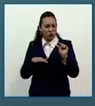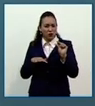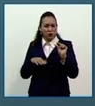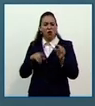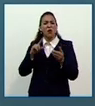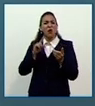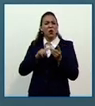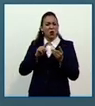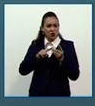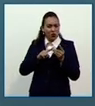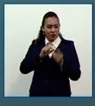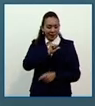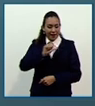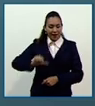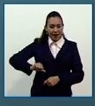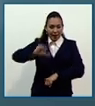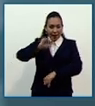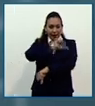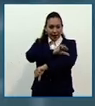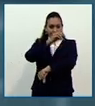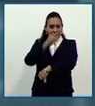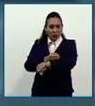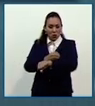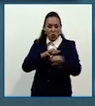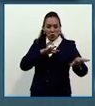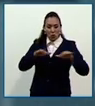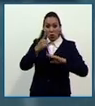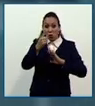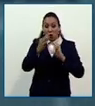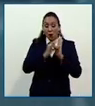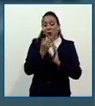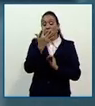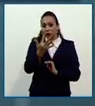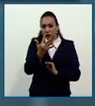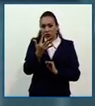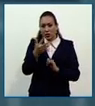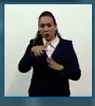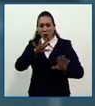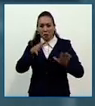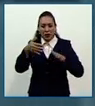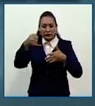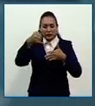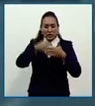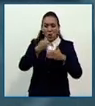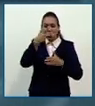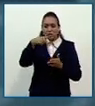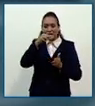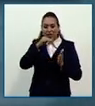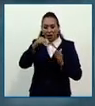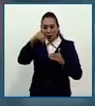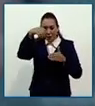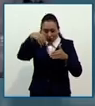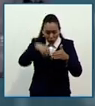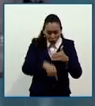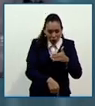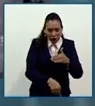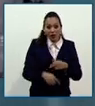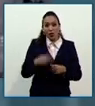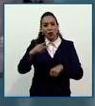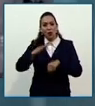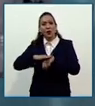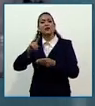se reportó en la alcaldía Álvaro Obregón con magnitud de 1.5 y profundidad de 1 kilómetro. 2 más se registraron